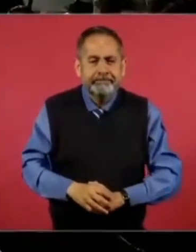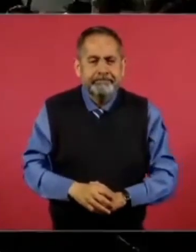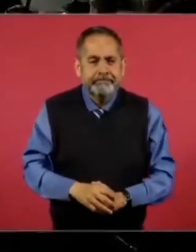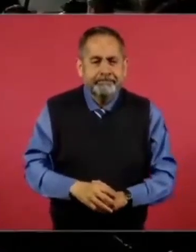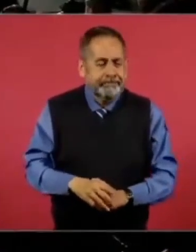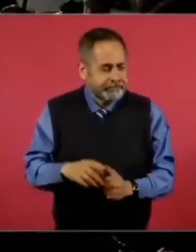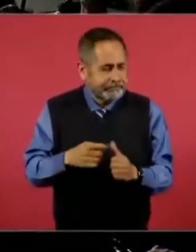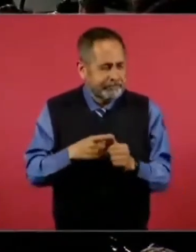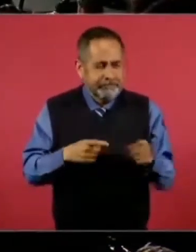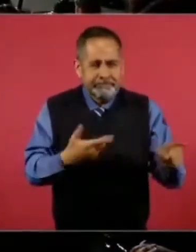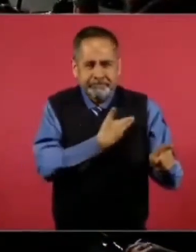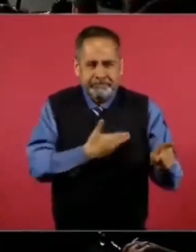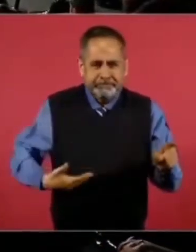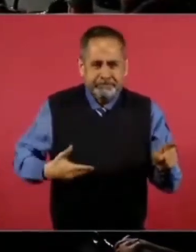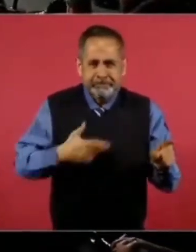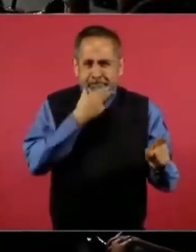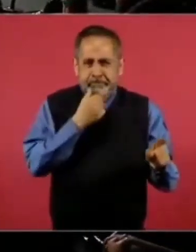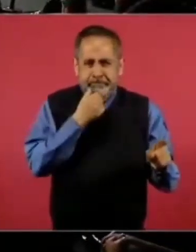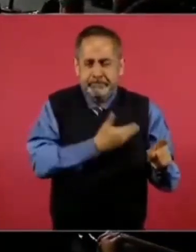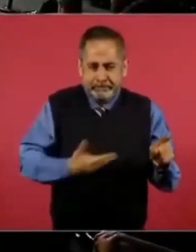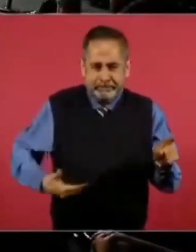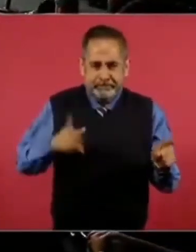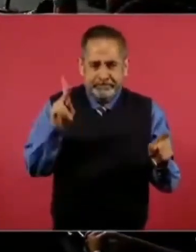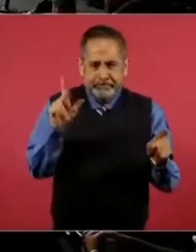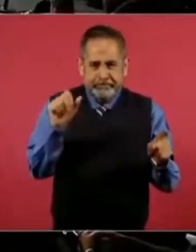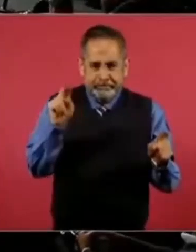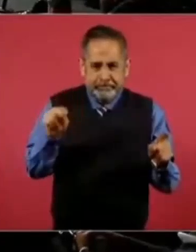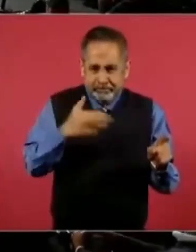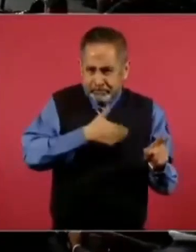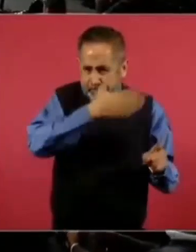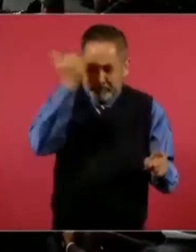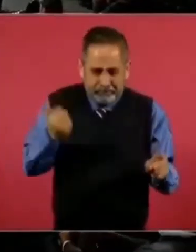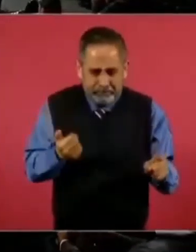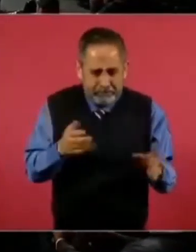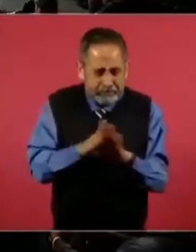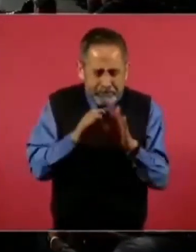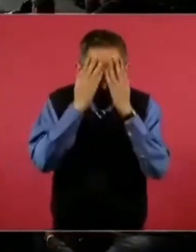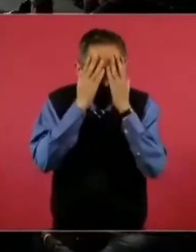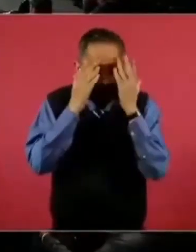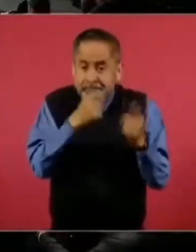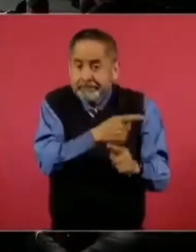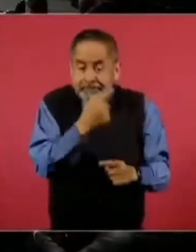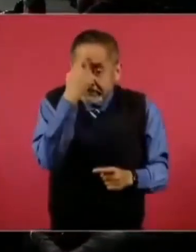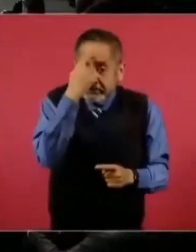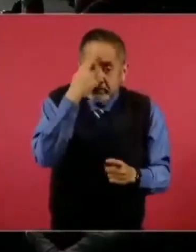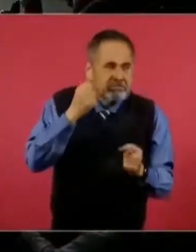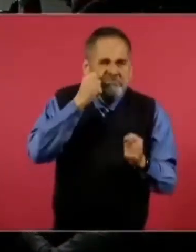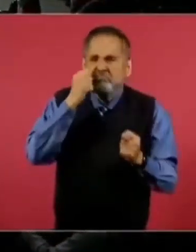el presidente del PAN. ¿Cómo se atreve